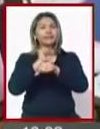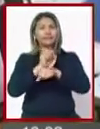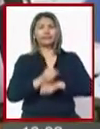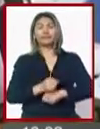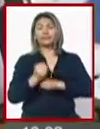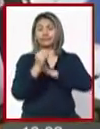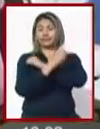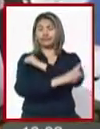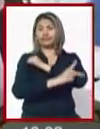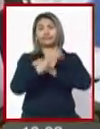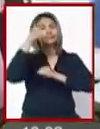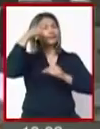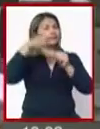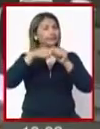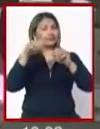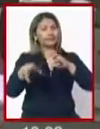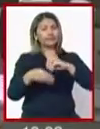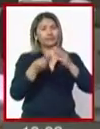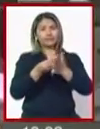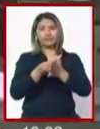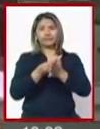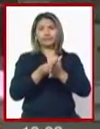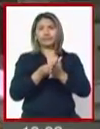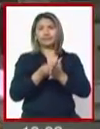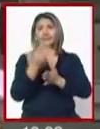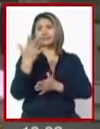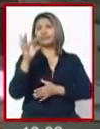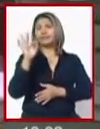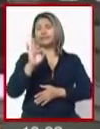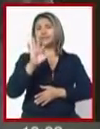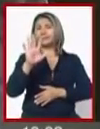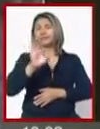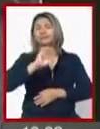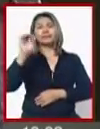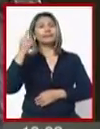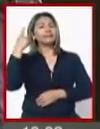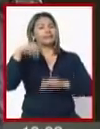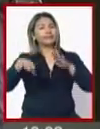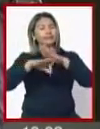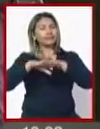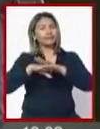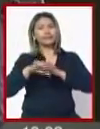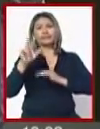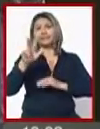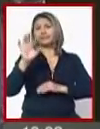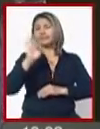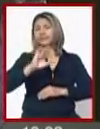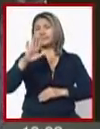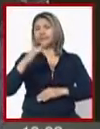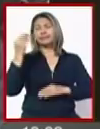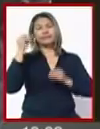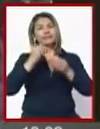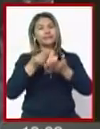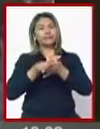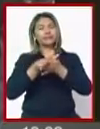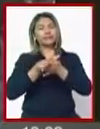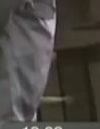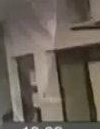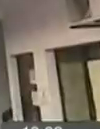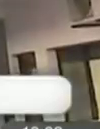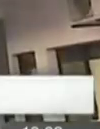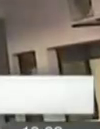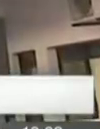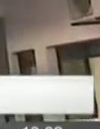En nuestro país se lo recuerda con el incremento salarial marcado en 5.5% para el haber básico y el 3% para el salario mínimo.